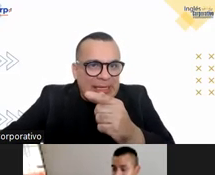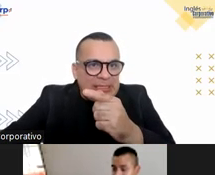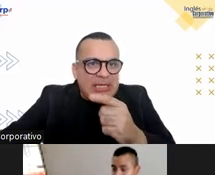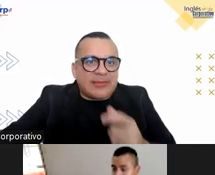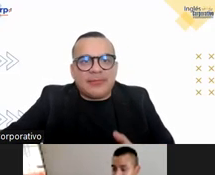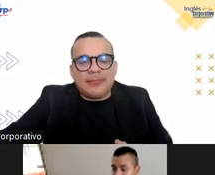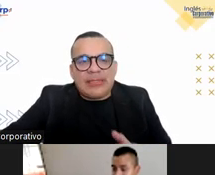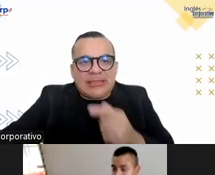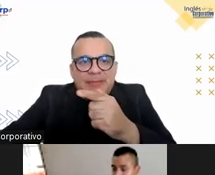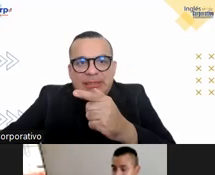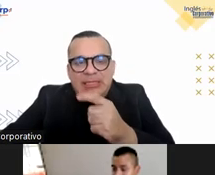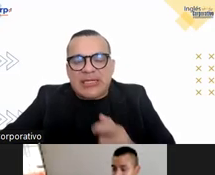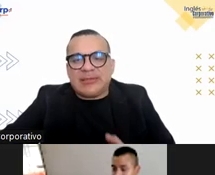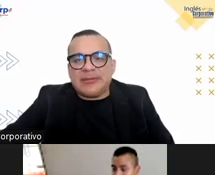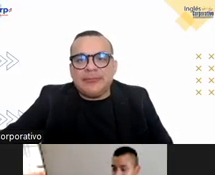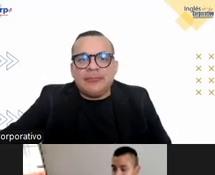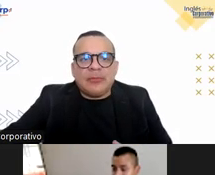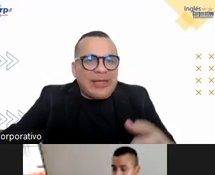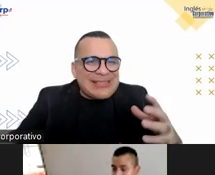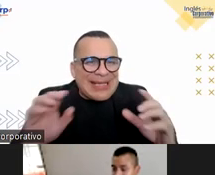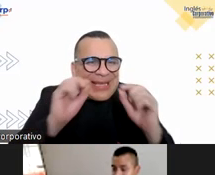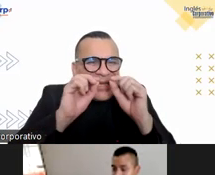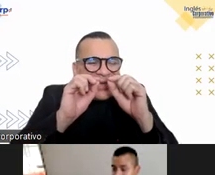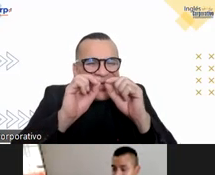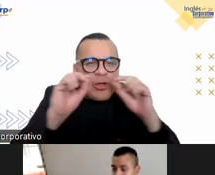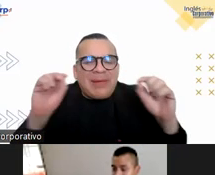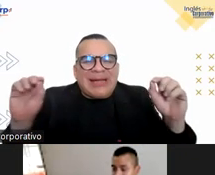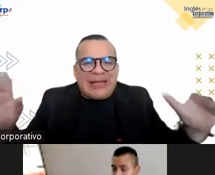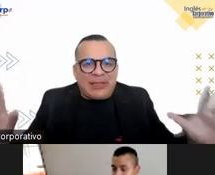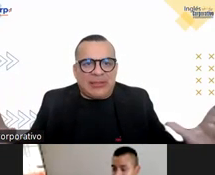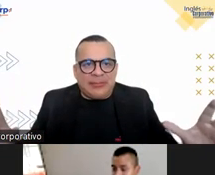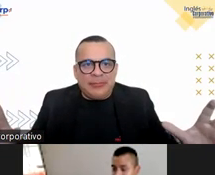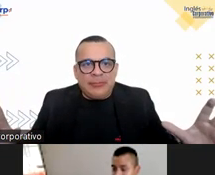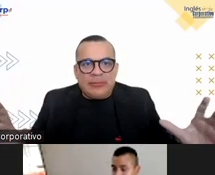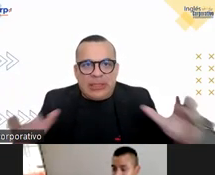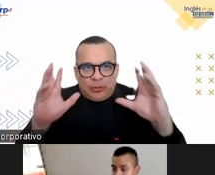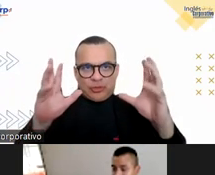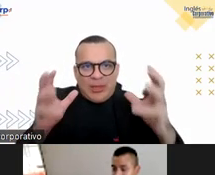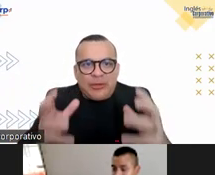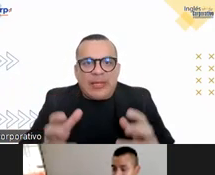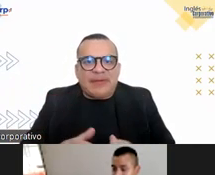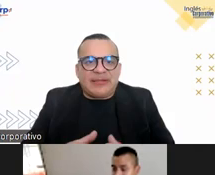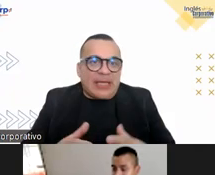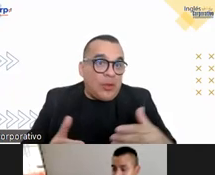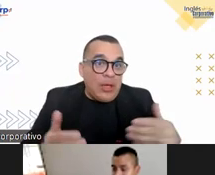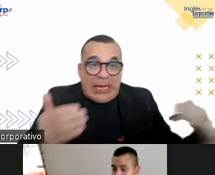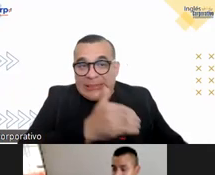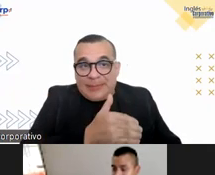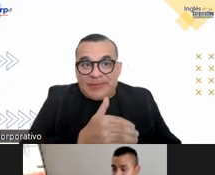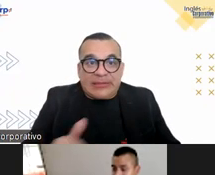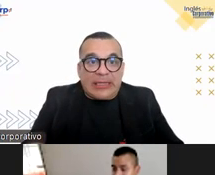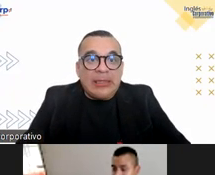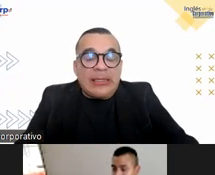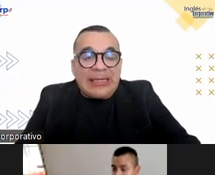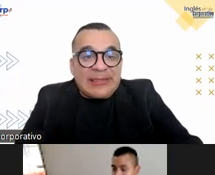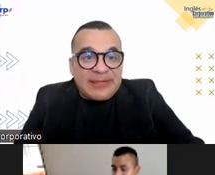en el chat, directamente en el chat. ¿Con qué se queda? ¿Qué cree que es lo más relevante de los dos cuadros que he presentado antes